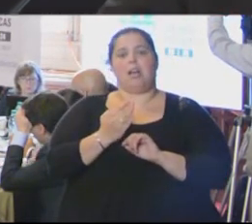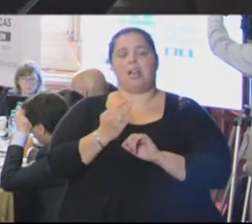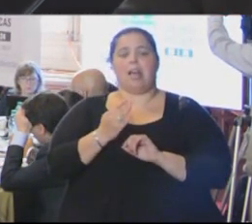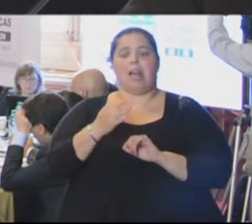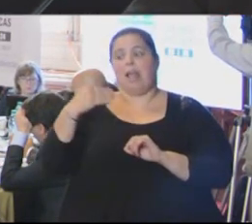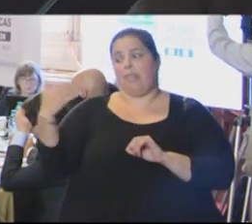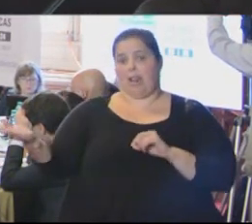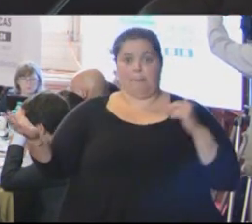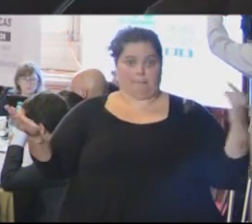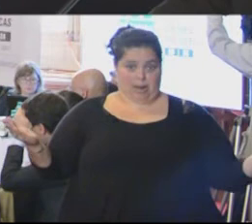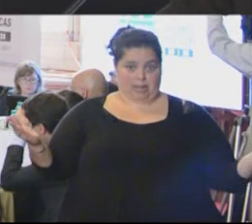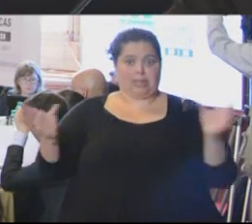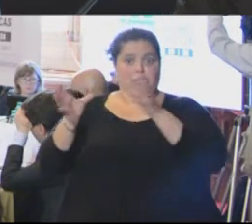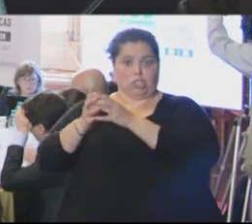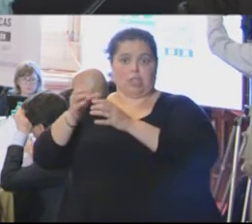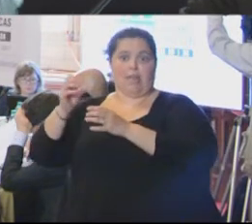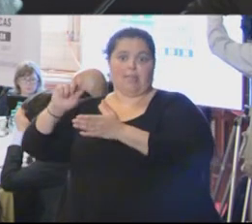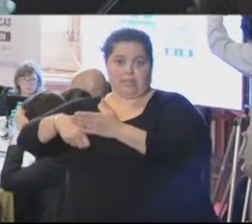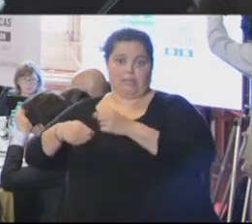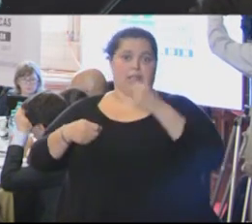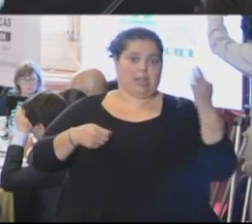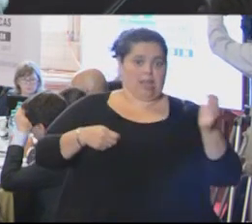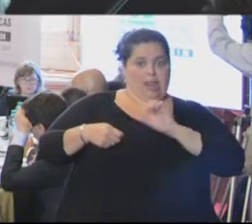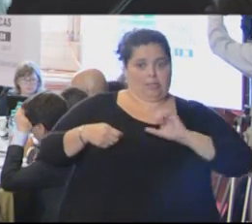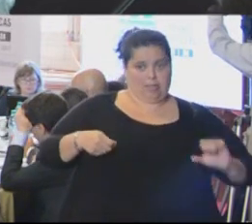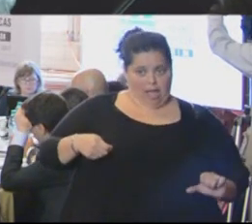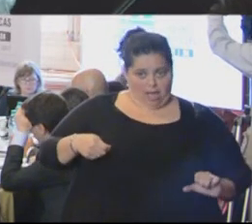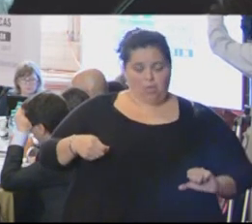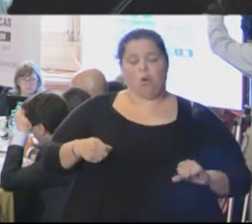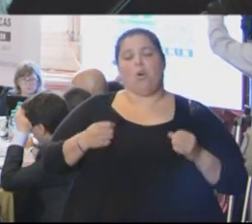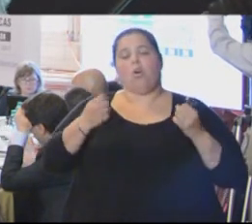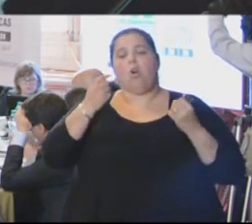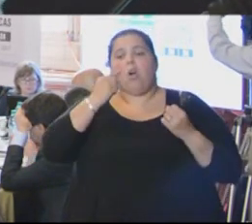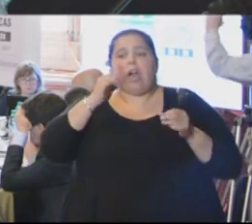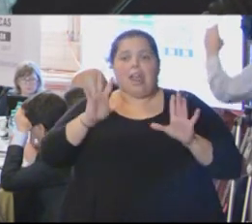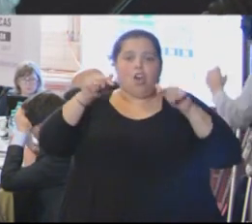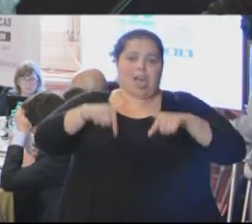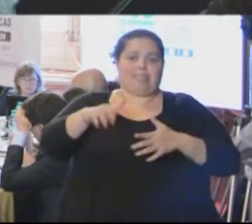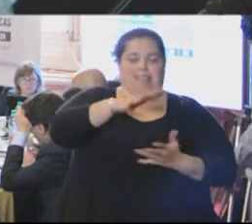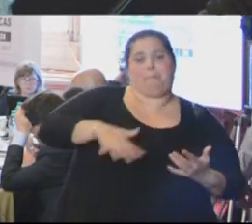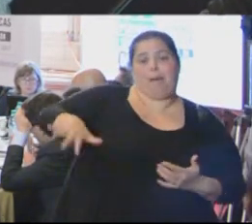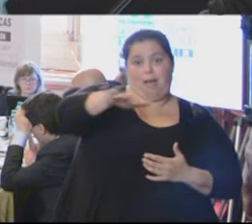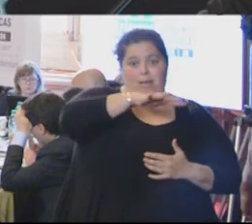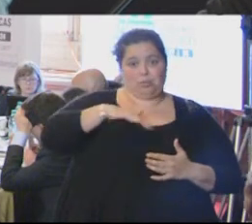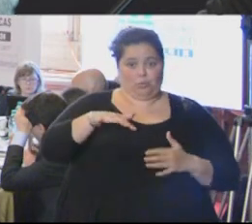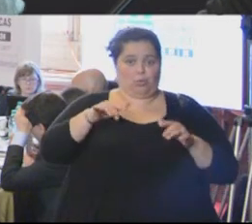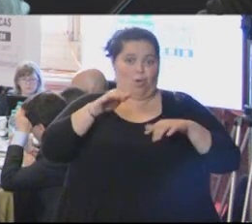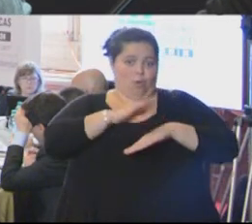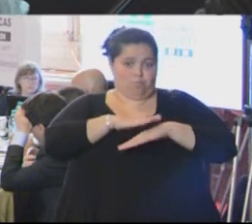partes, sociedad civil y Estado. Creo que estos espacios tenemos